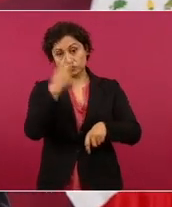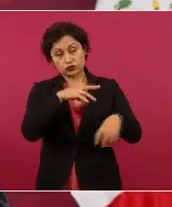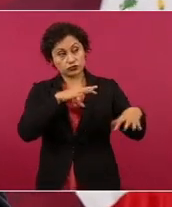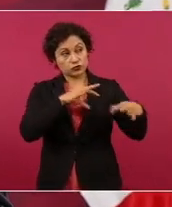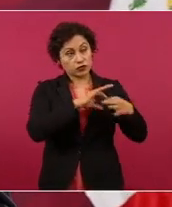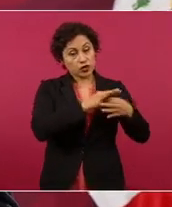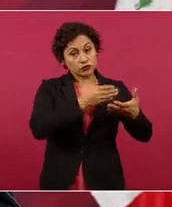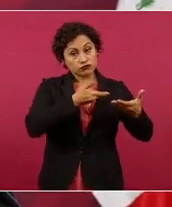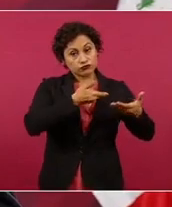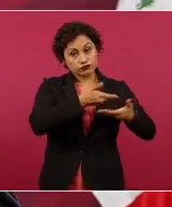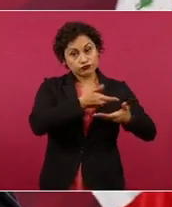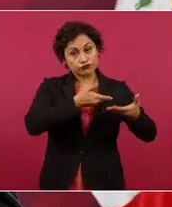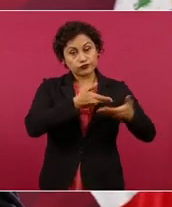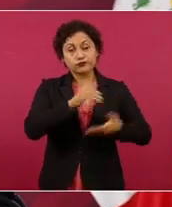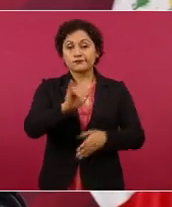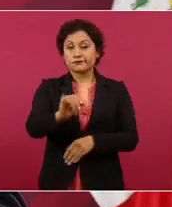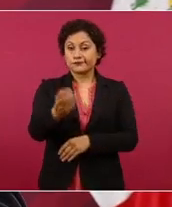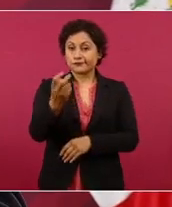con Poinsen.